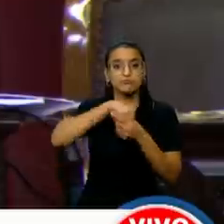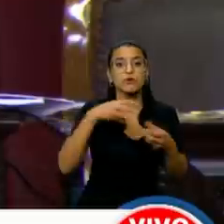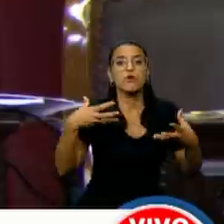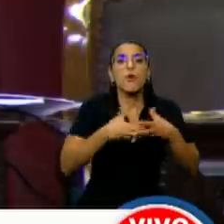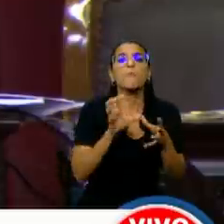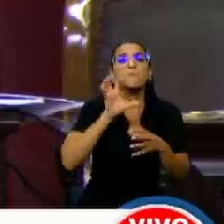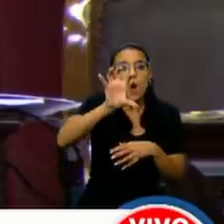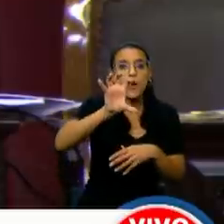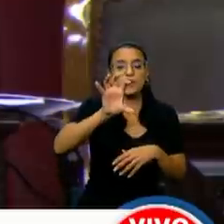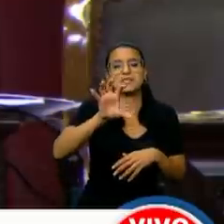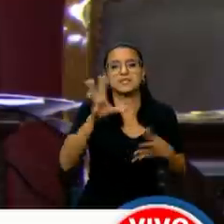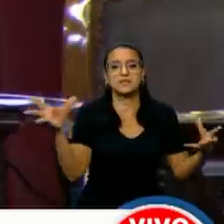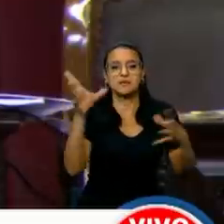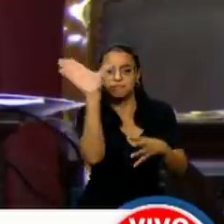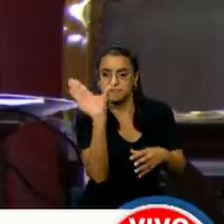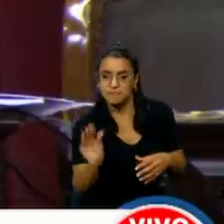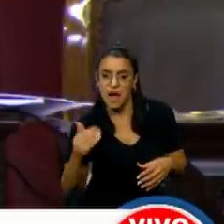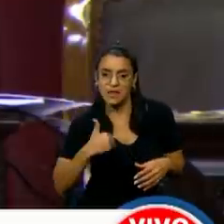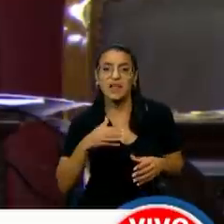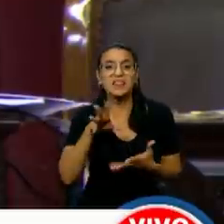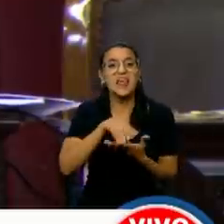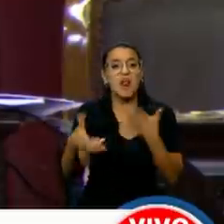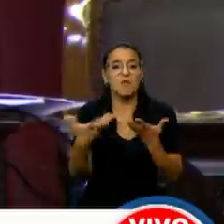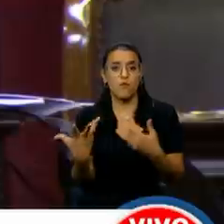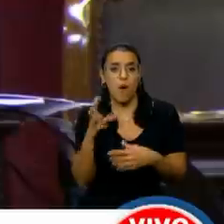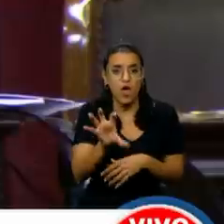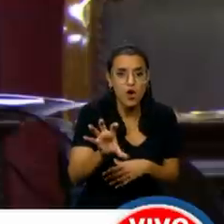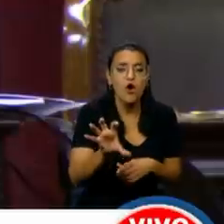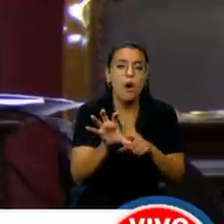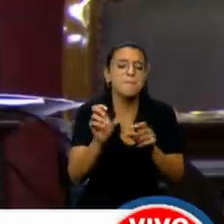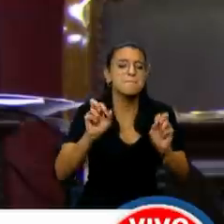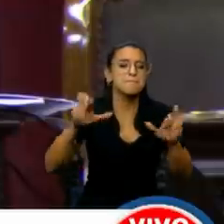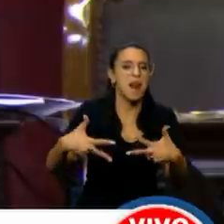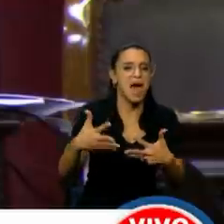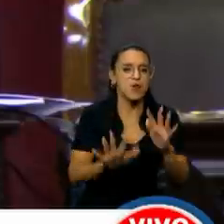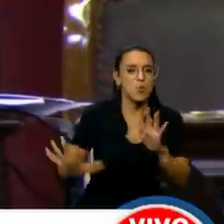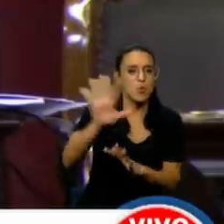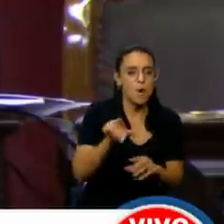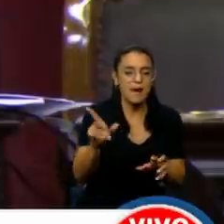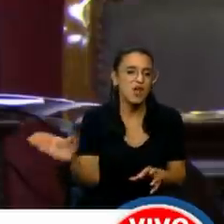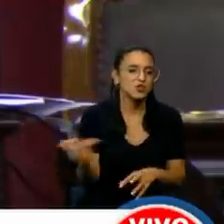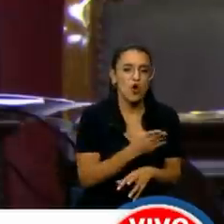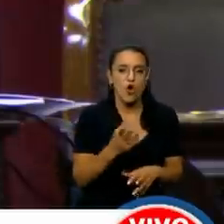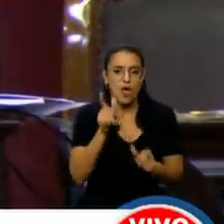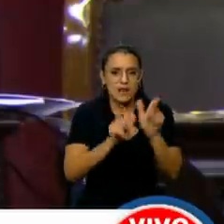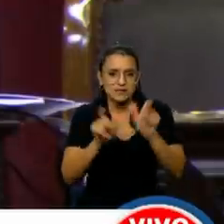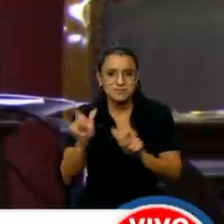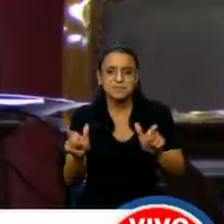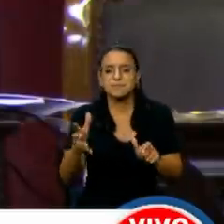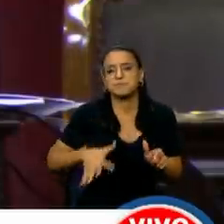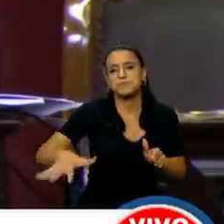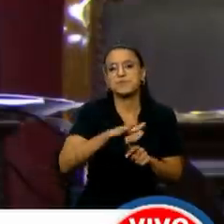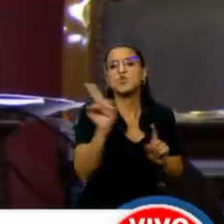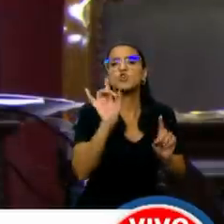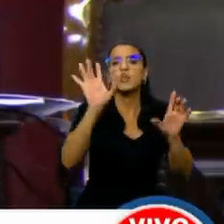que es parte de ese pueblo argentino que es tierra del fuego tierra del fuego es un lugar estratégico para todo el pueblo argentino no solo para los fueguinos